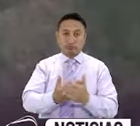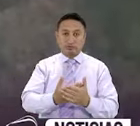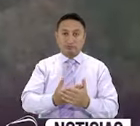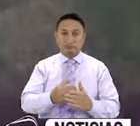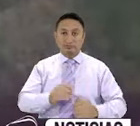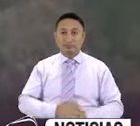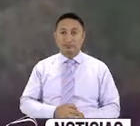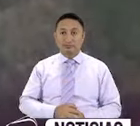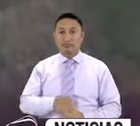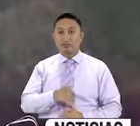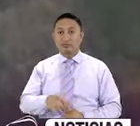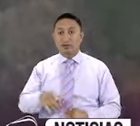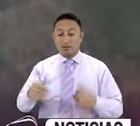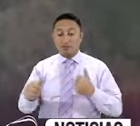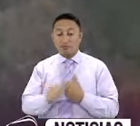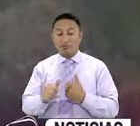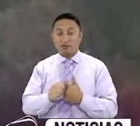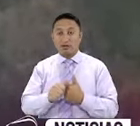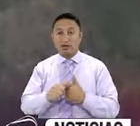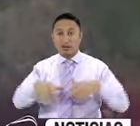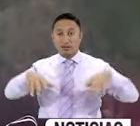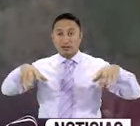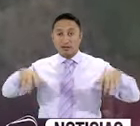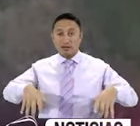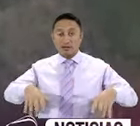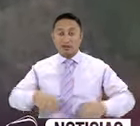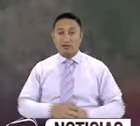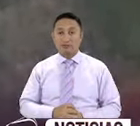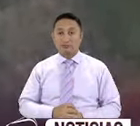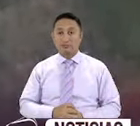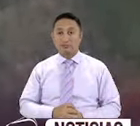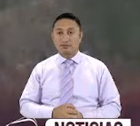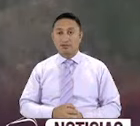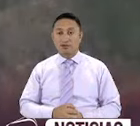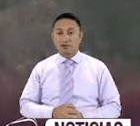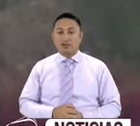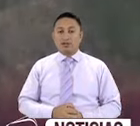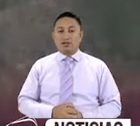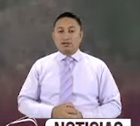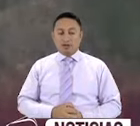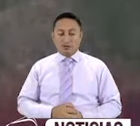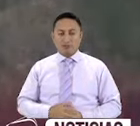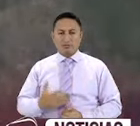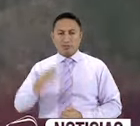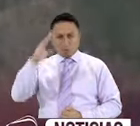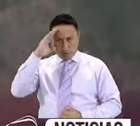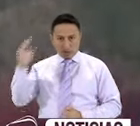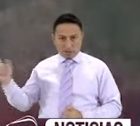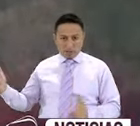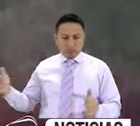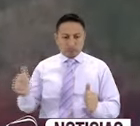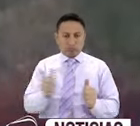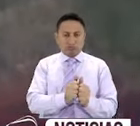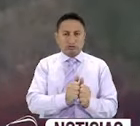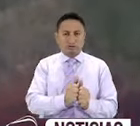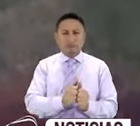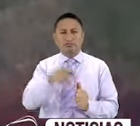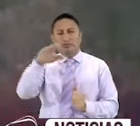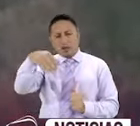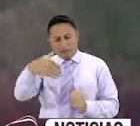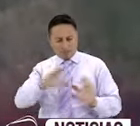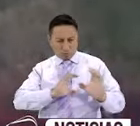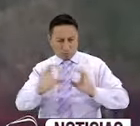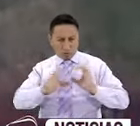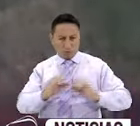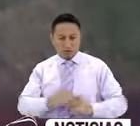paró muy cerca de las barandas. Y mientras suspiraba, tres uniformados lo ayudaron. Conversaron con él e impidieron